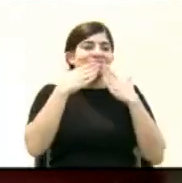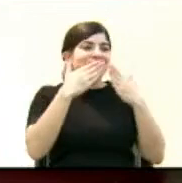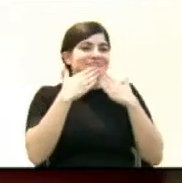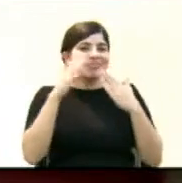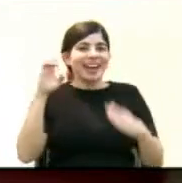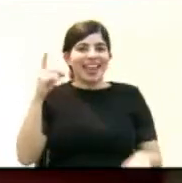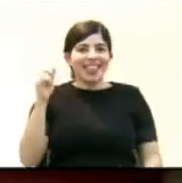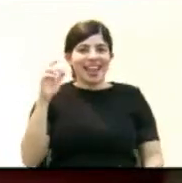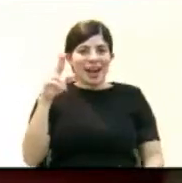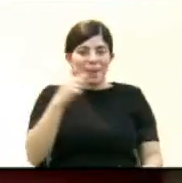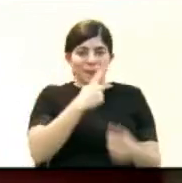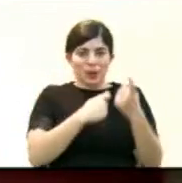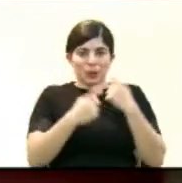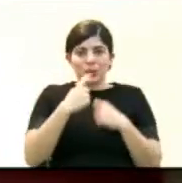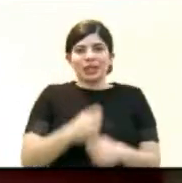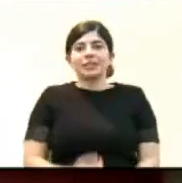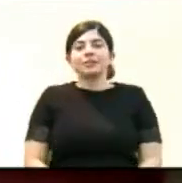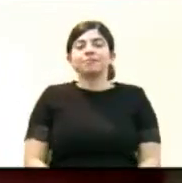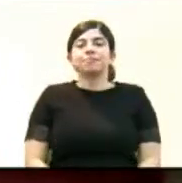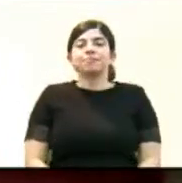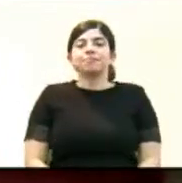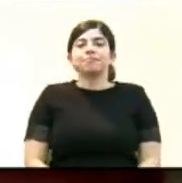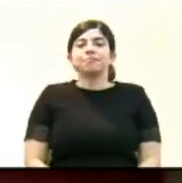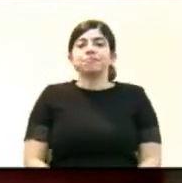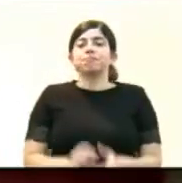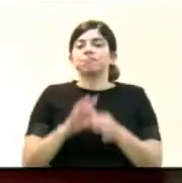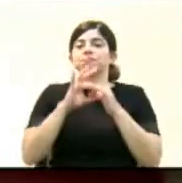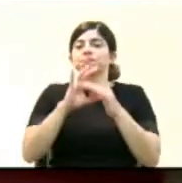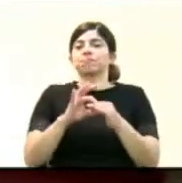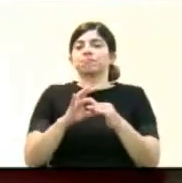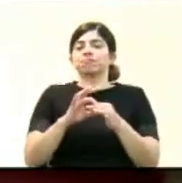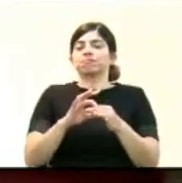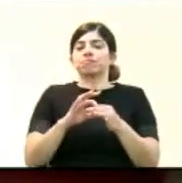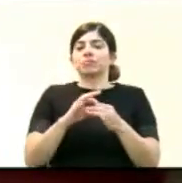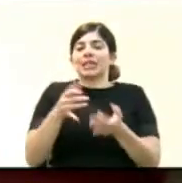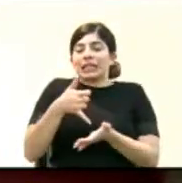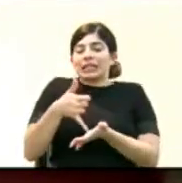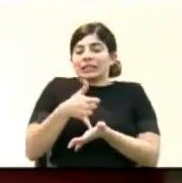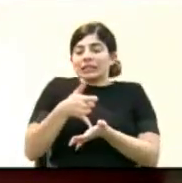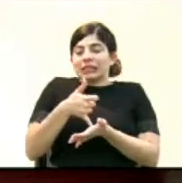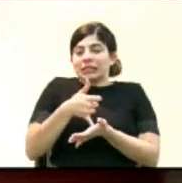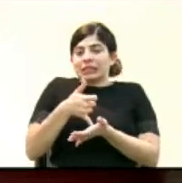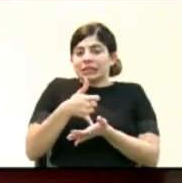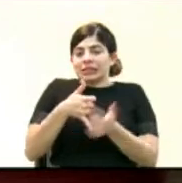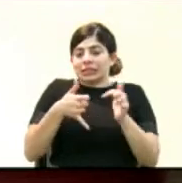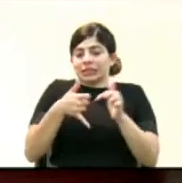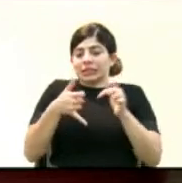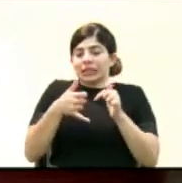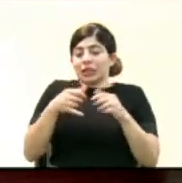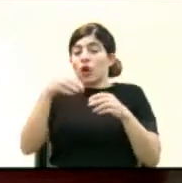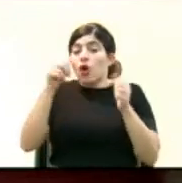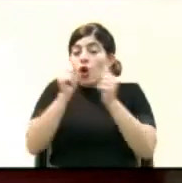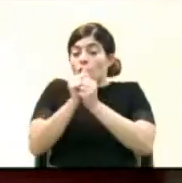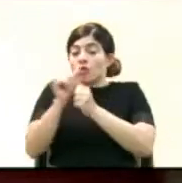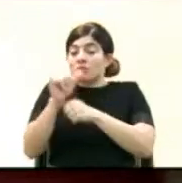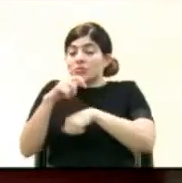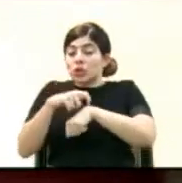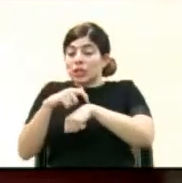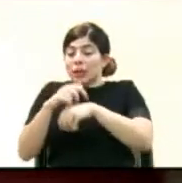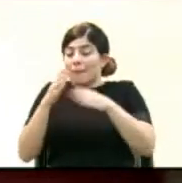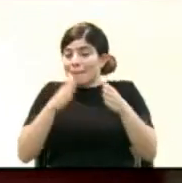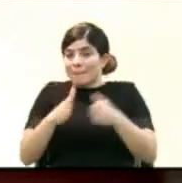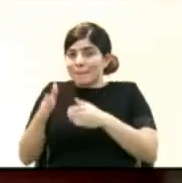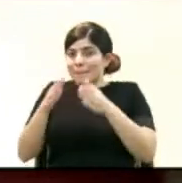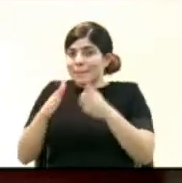Edgar por sus preguntas. Con respecto a la vulnerabilidad en medio del plan de vacunación, como dice